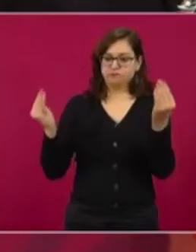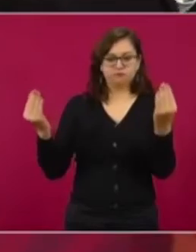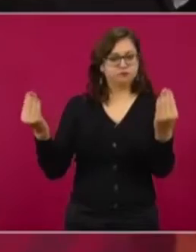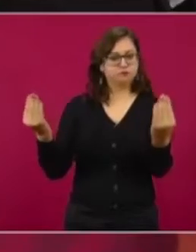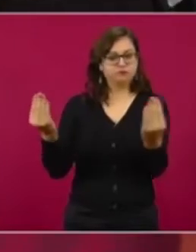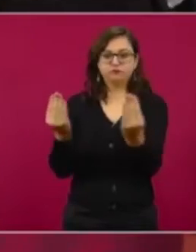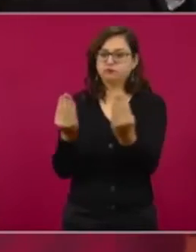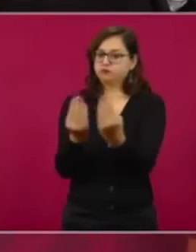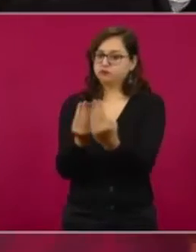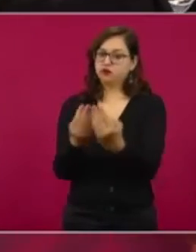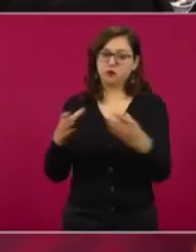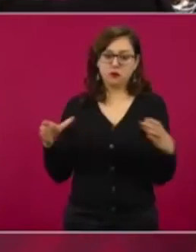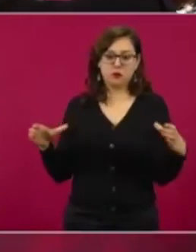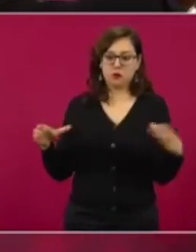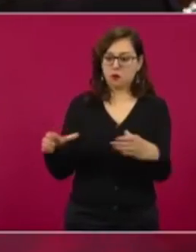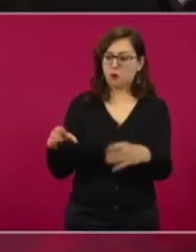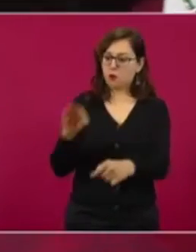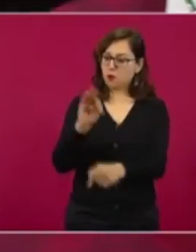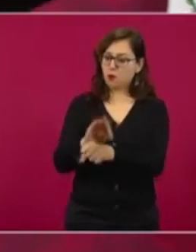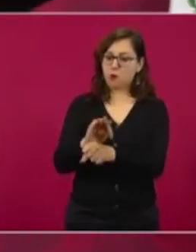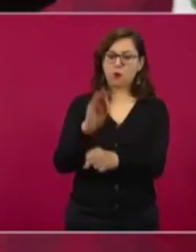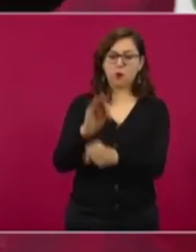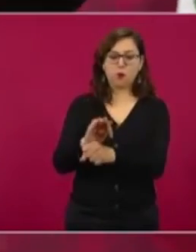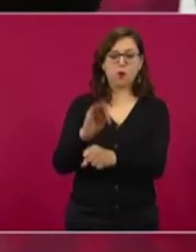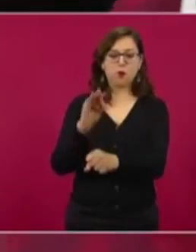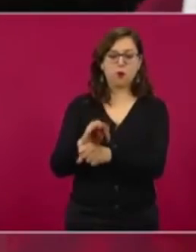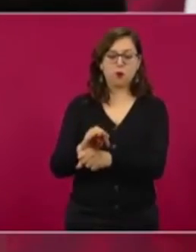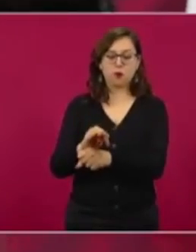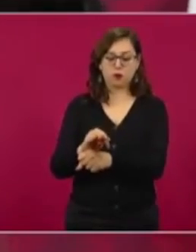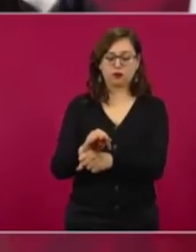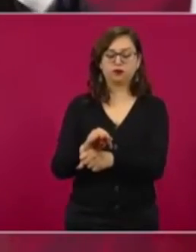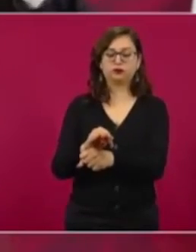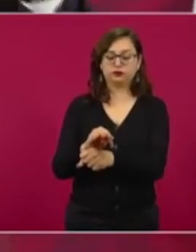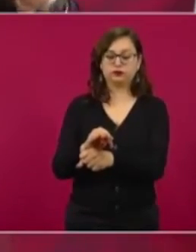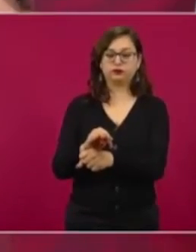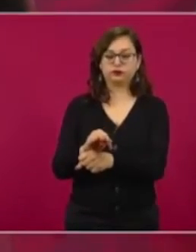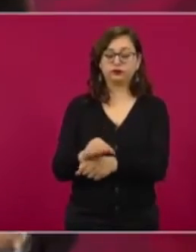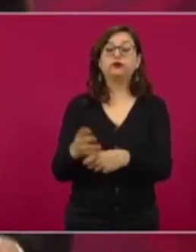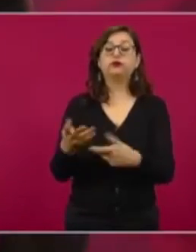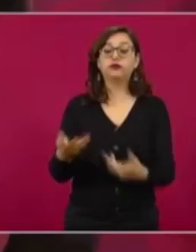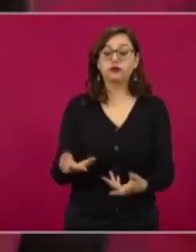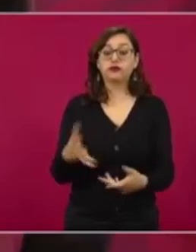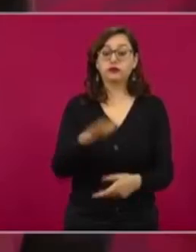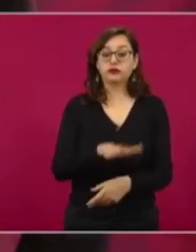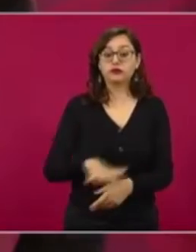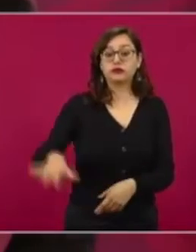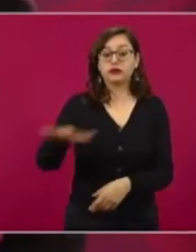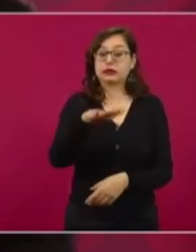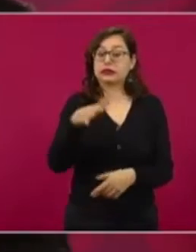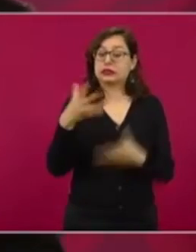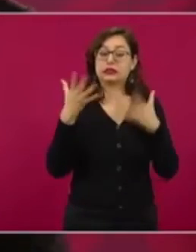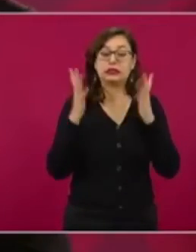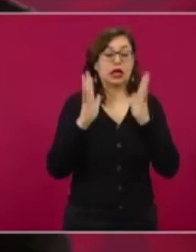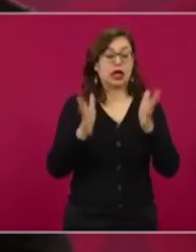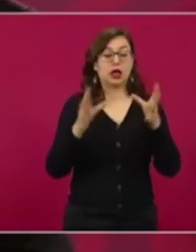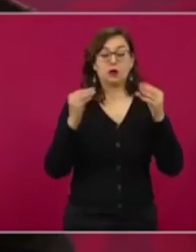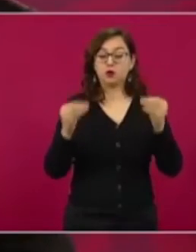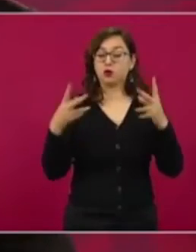nacional, y vamos a incluir, porque ya esa zona es de las más visitadas